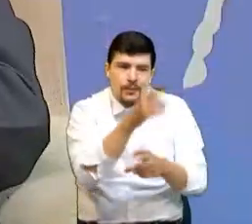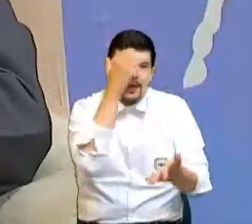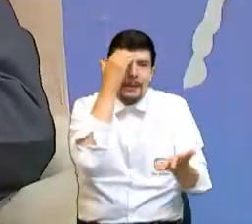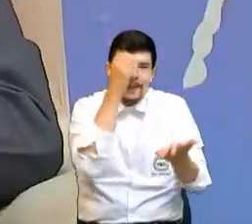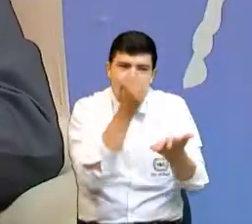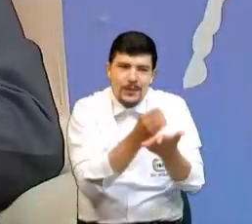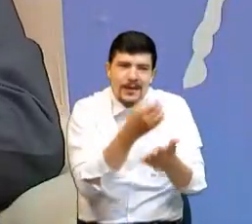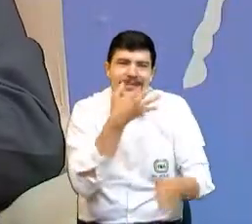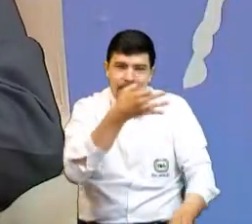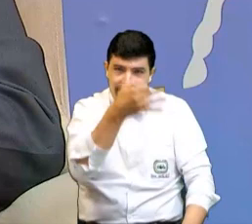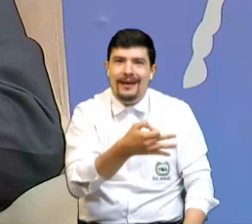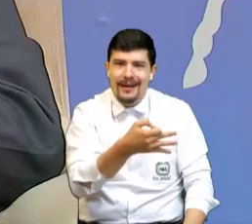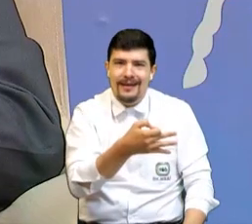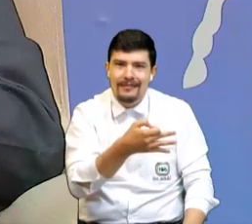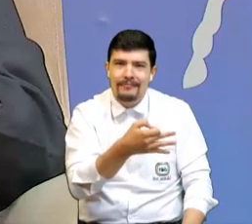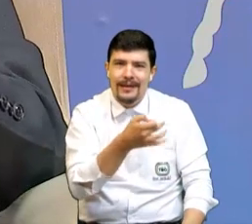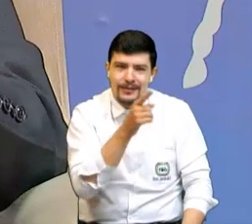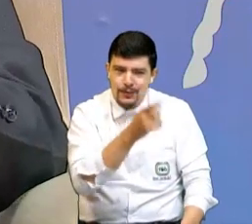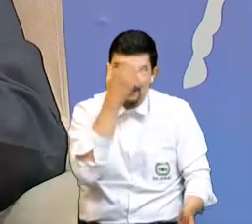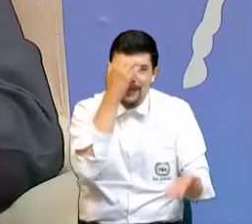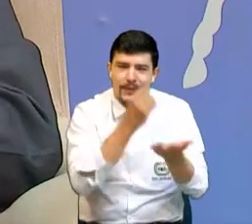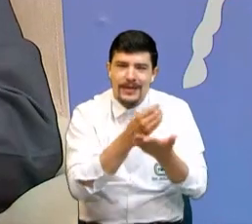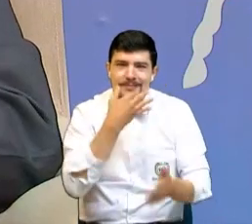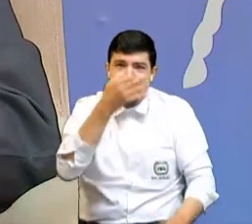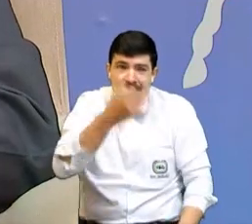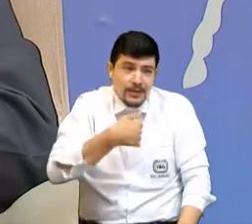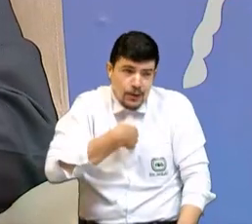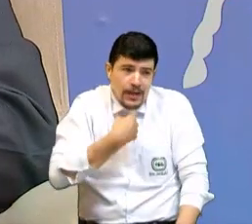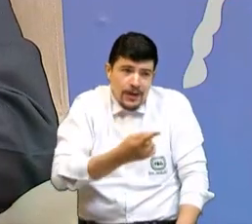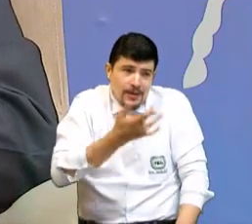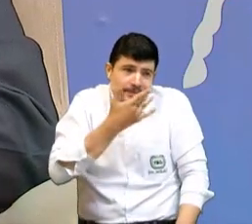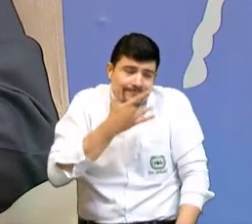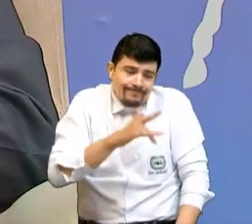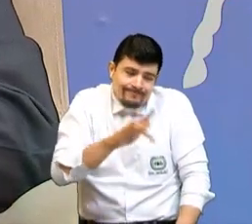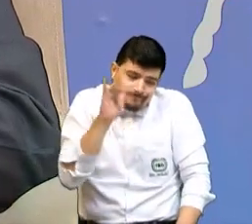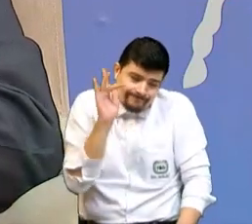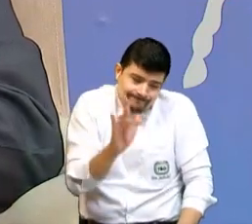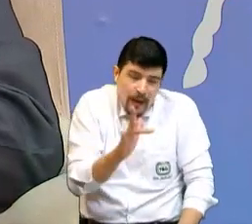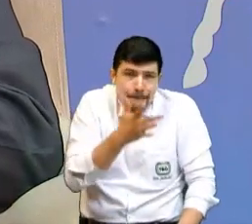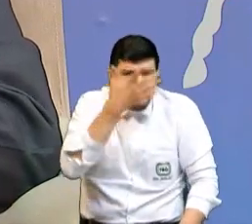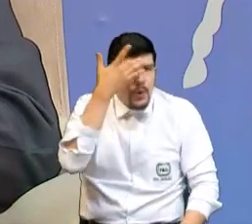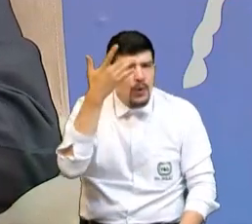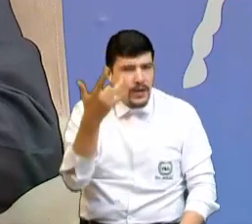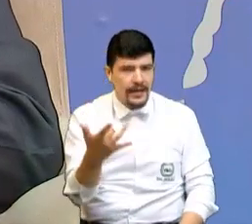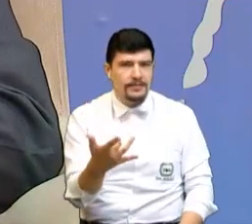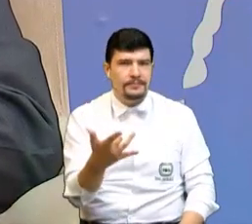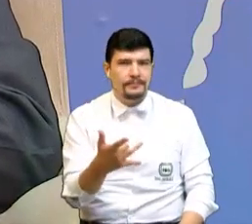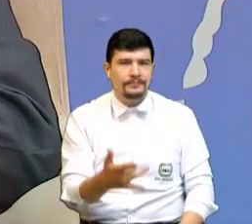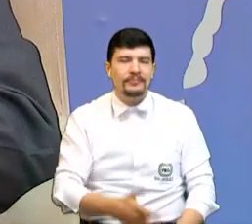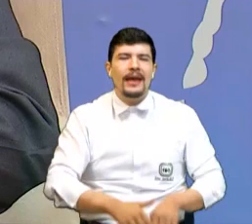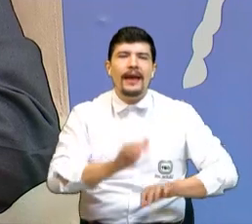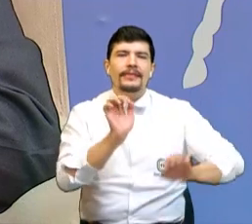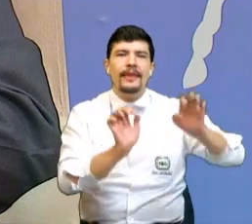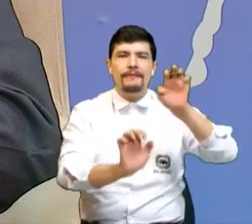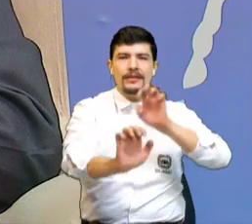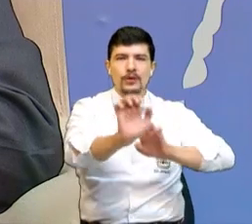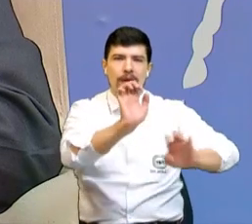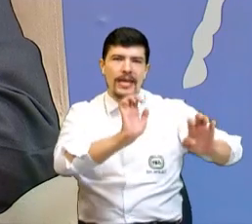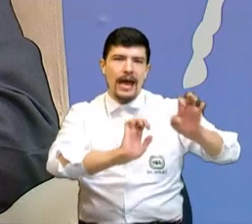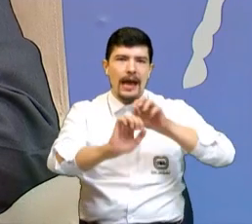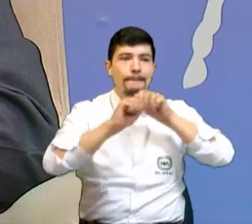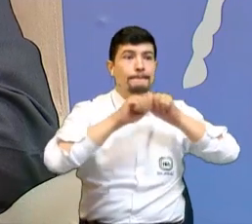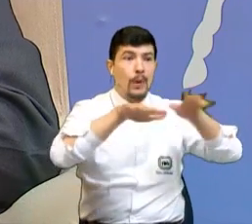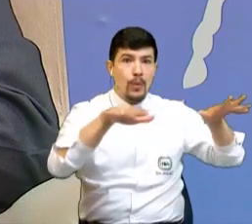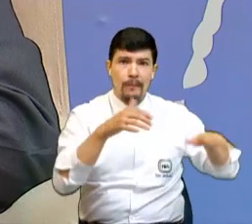es muy cierto. Y digo desafortunadamente porque a nivel de defensoría pública